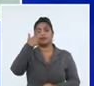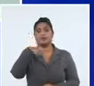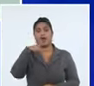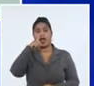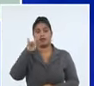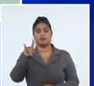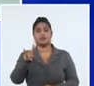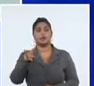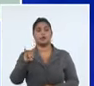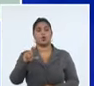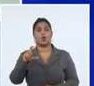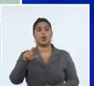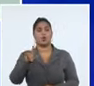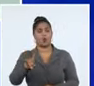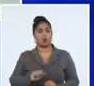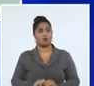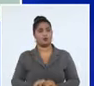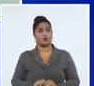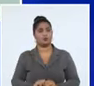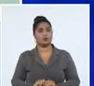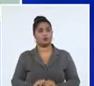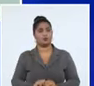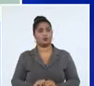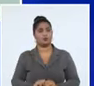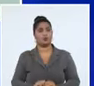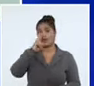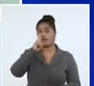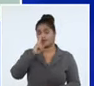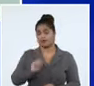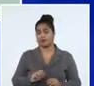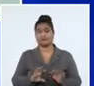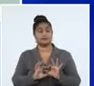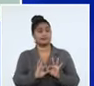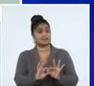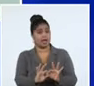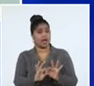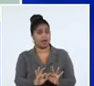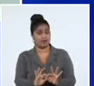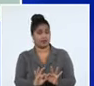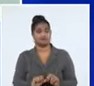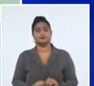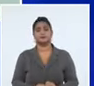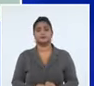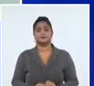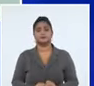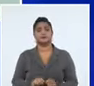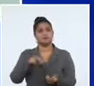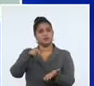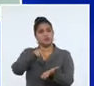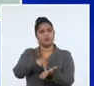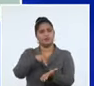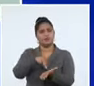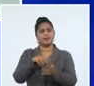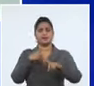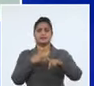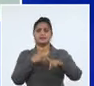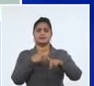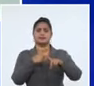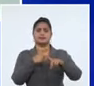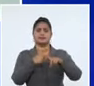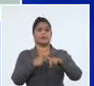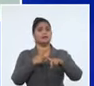los de tasas mayores, en estos 15 días, Minas, Santa Cruz del Sur, Jimaguayú